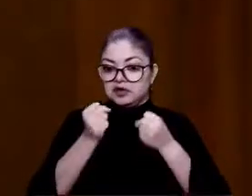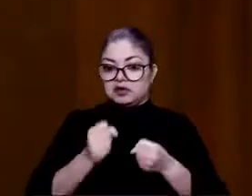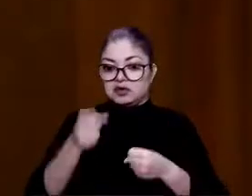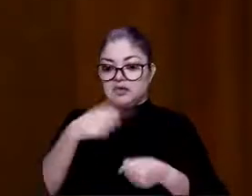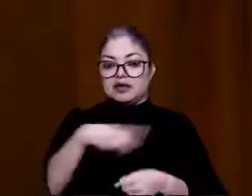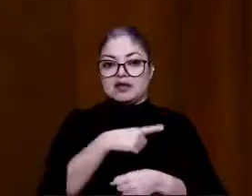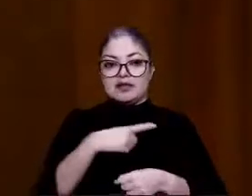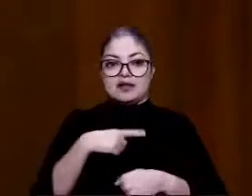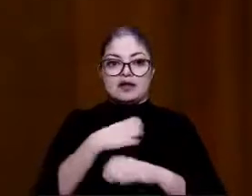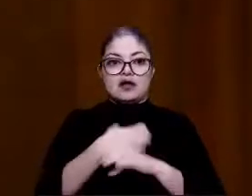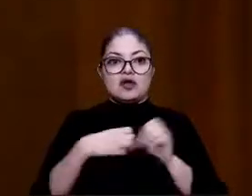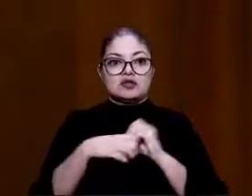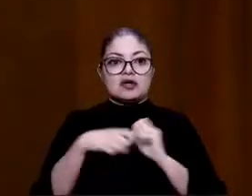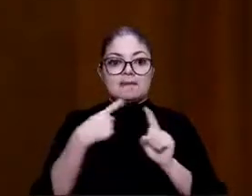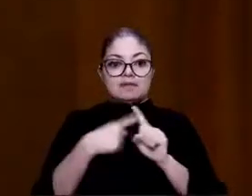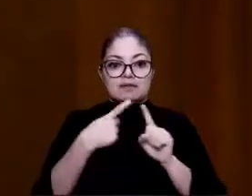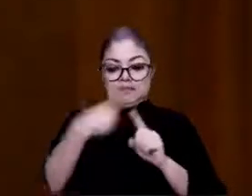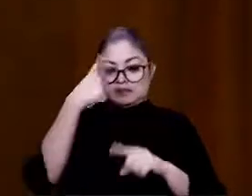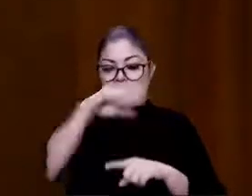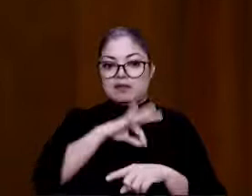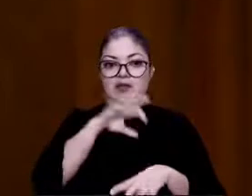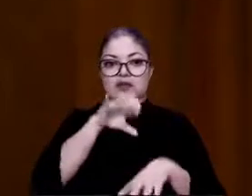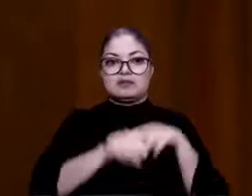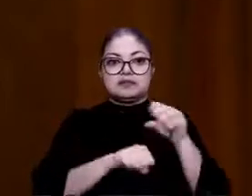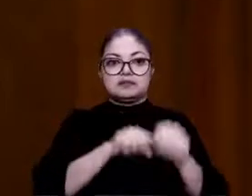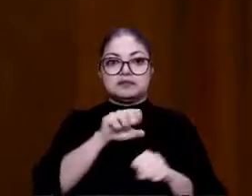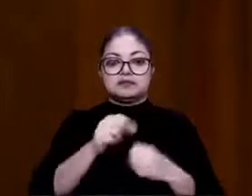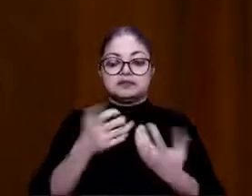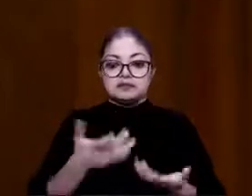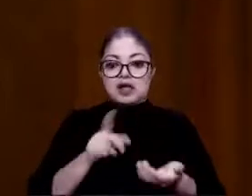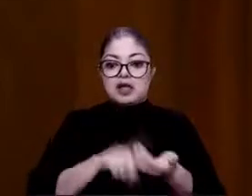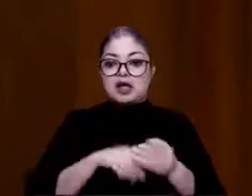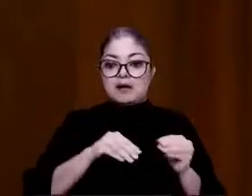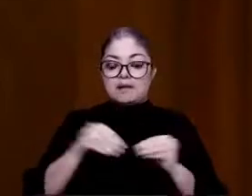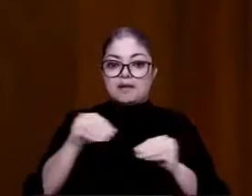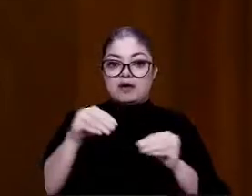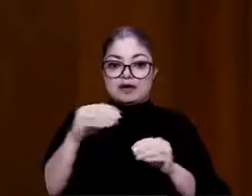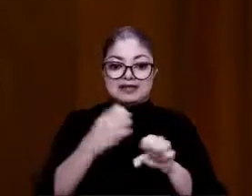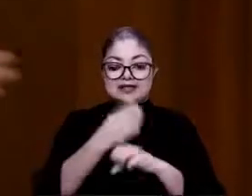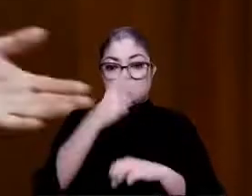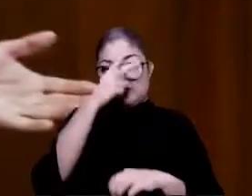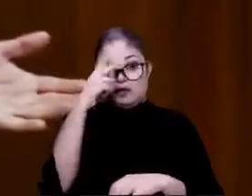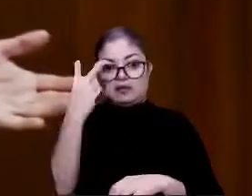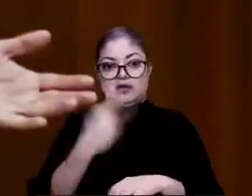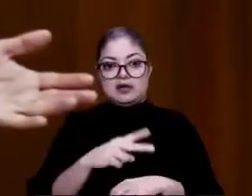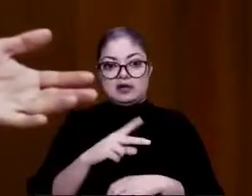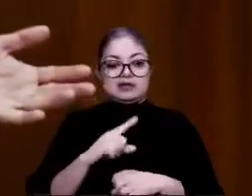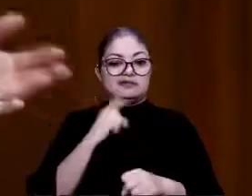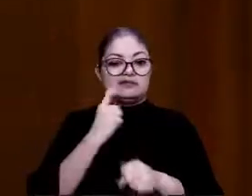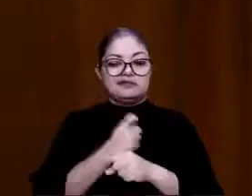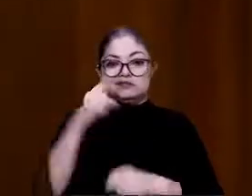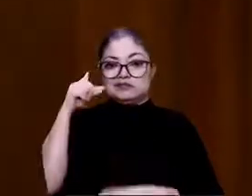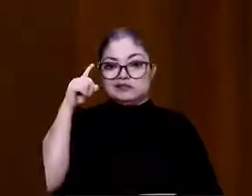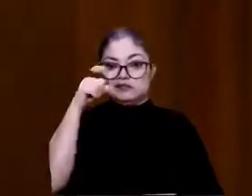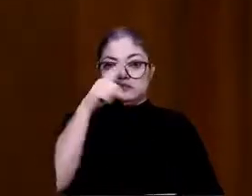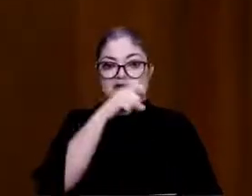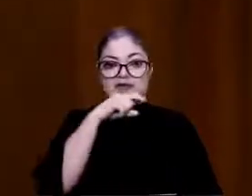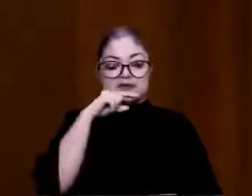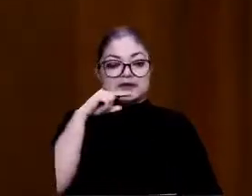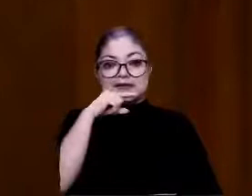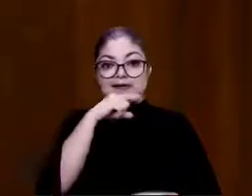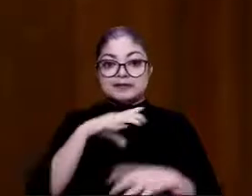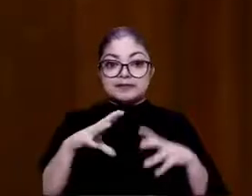resultados positivos para estos retos, ya que el fenómeno de la movilidad en el Estado de México es sumamente complejo,